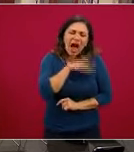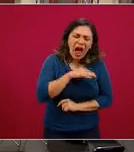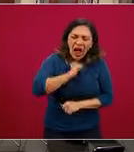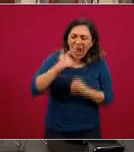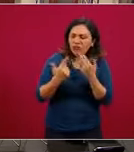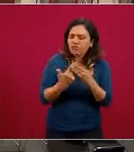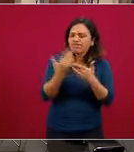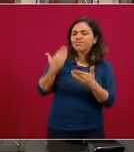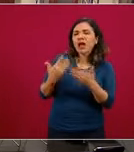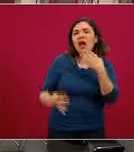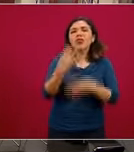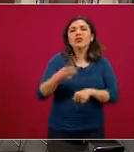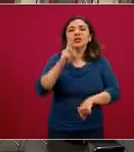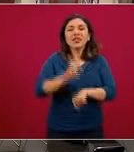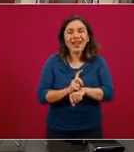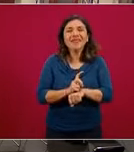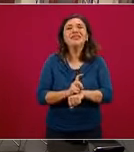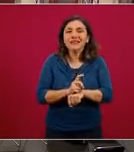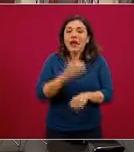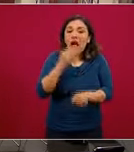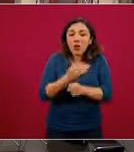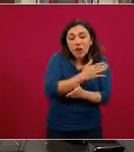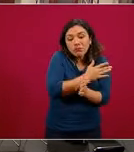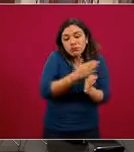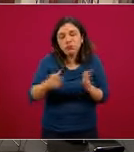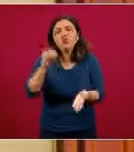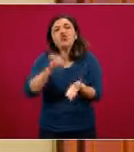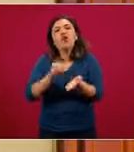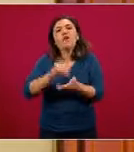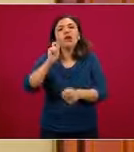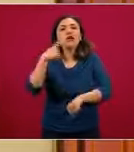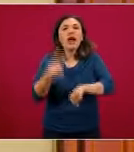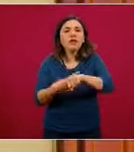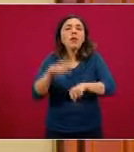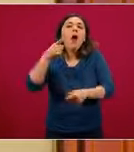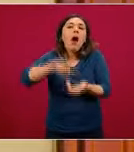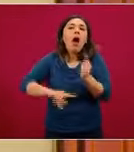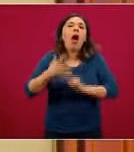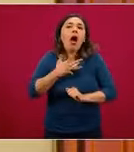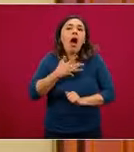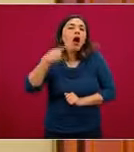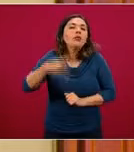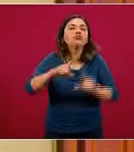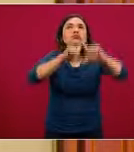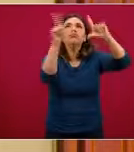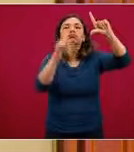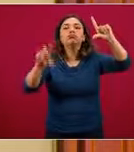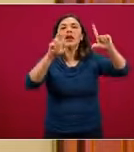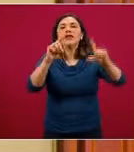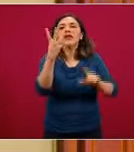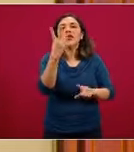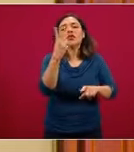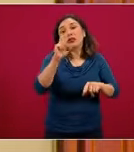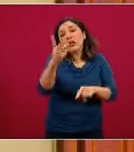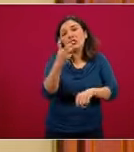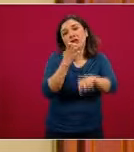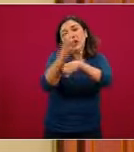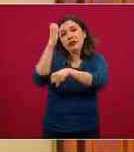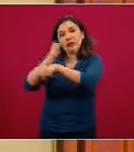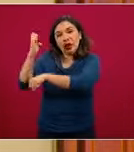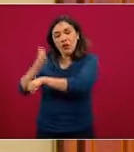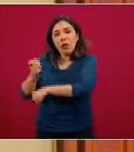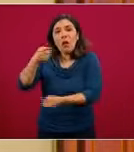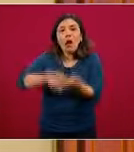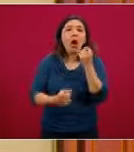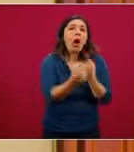últimos 14 días y que además lógicamente están distribuidas en las 32 entidades federativas, teniendo